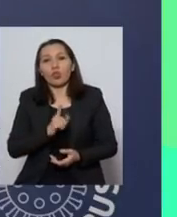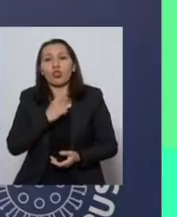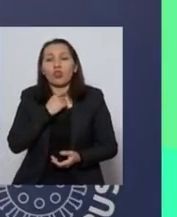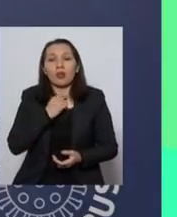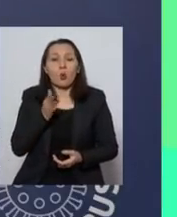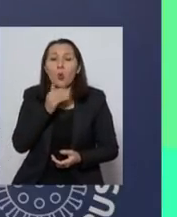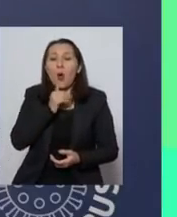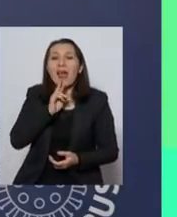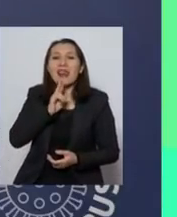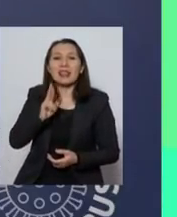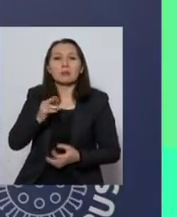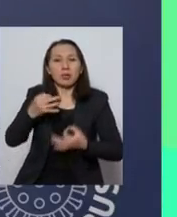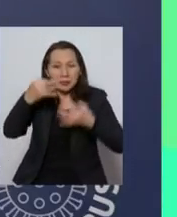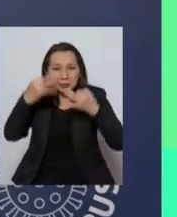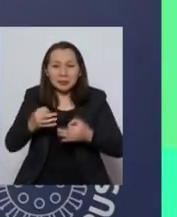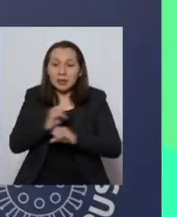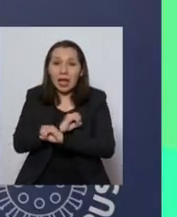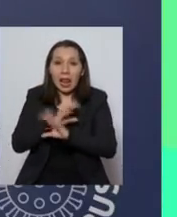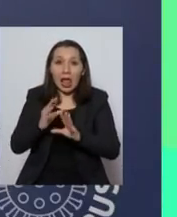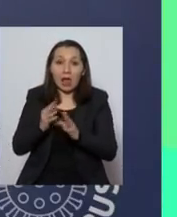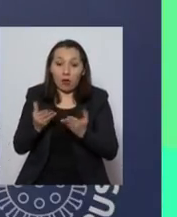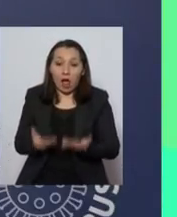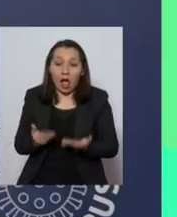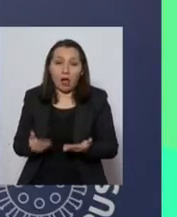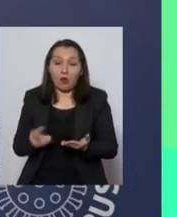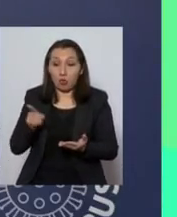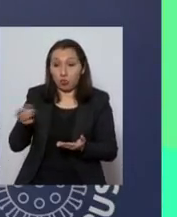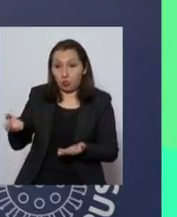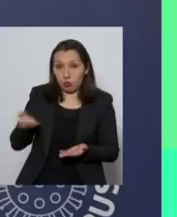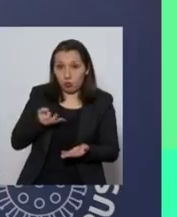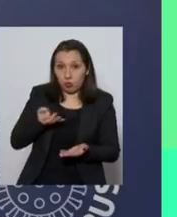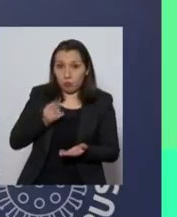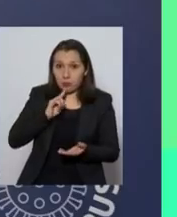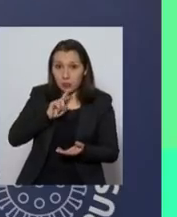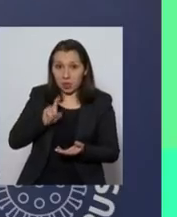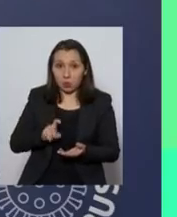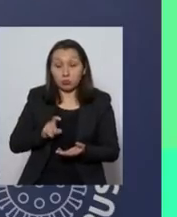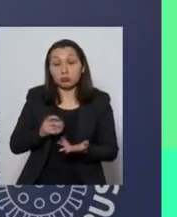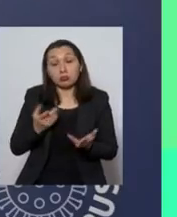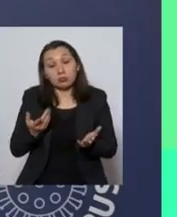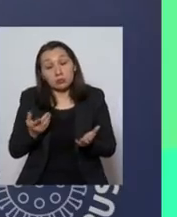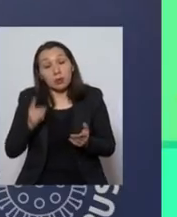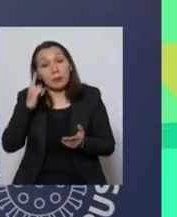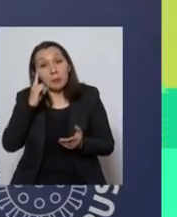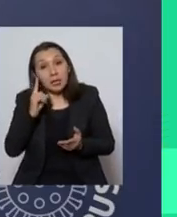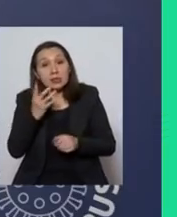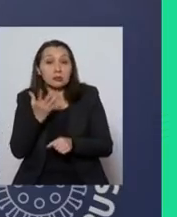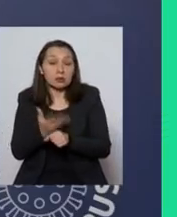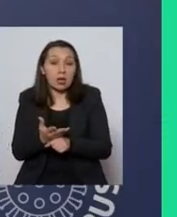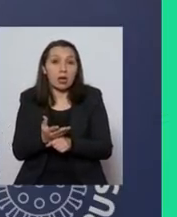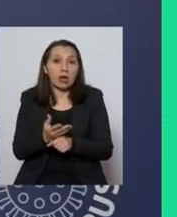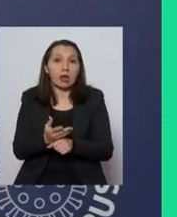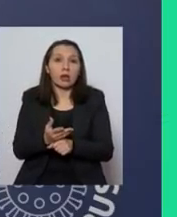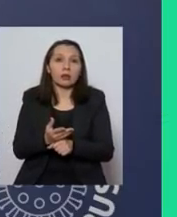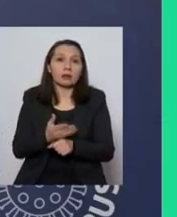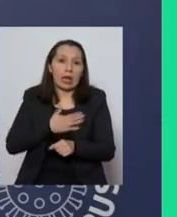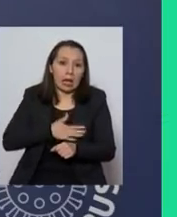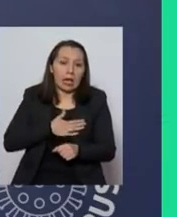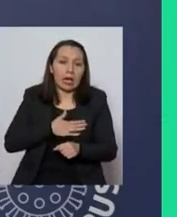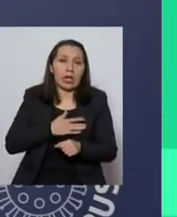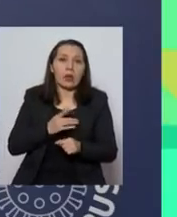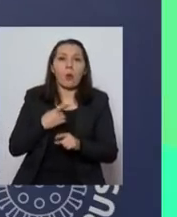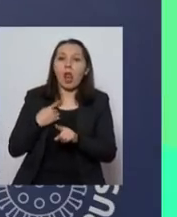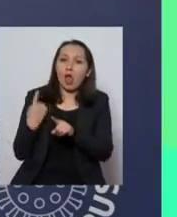No tengo una respuesta nítida para lo que usted pregunta. Uno espera que haya